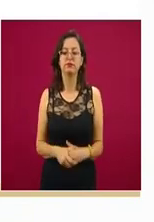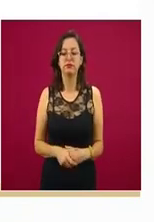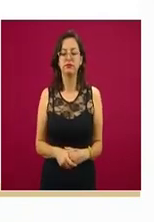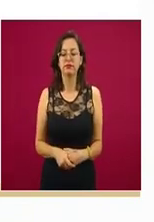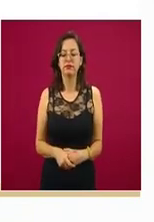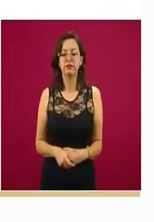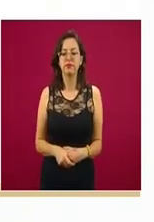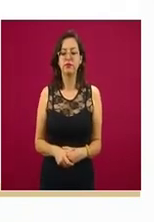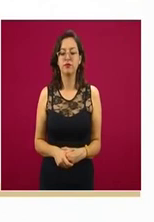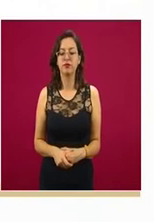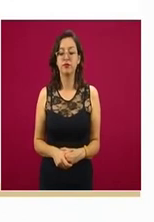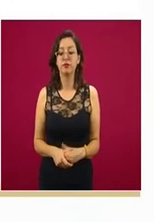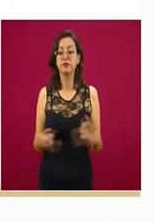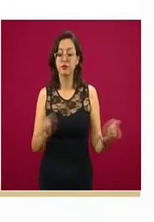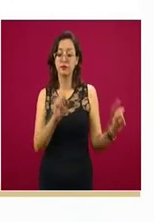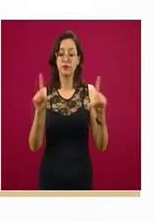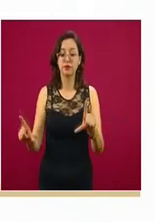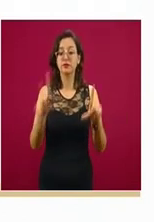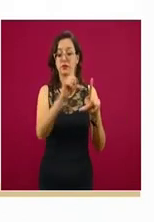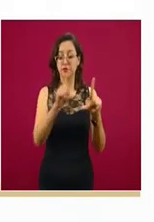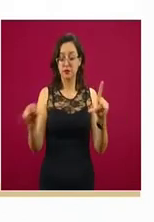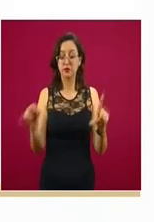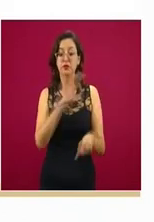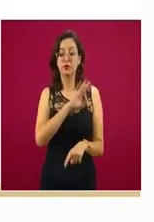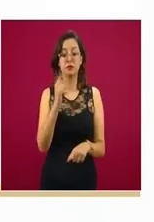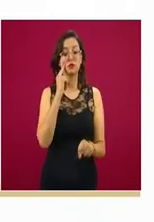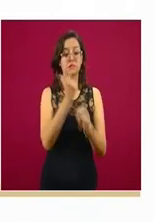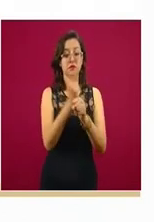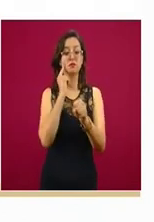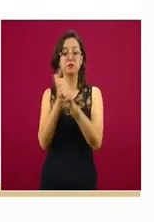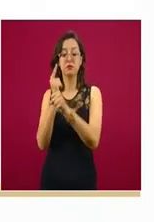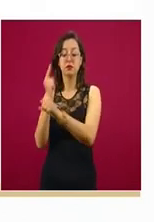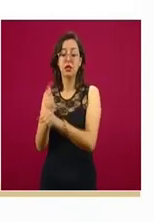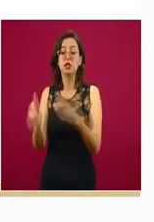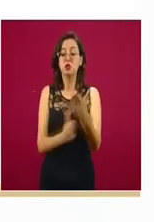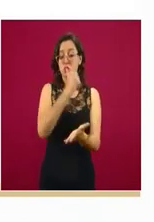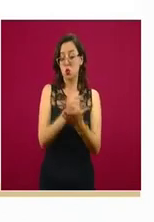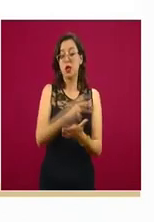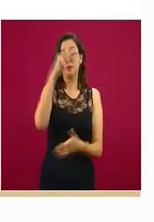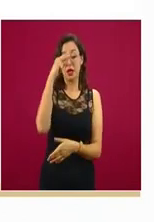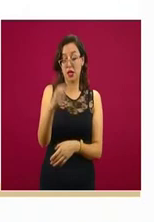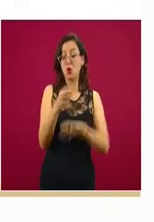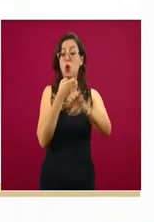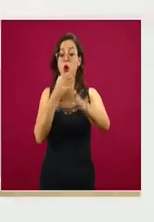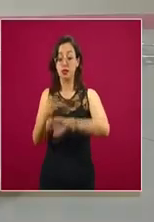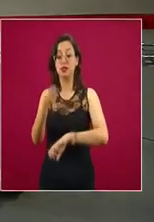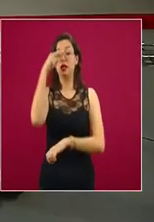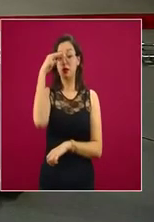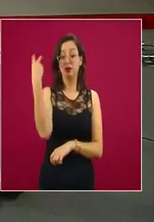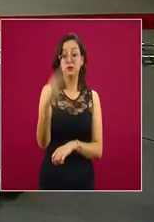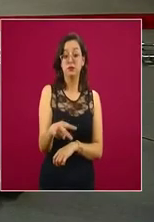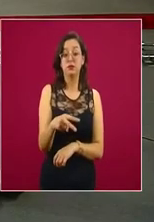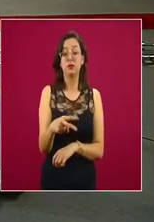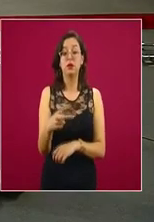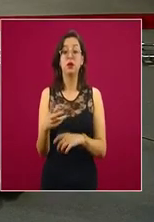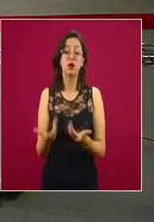en México. Y si lo vemos en la gráfica de barras, podemos identificar que la Ciudad de México y el Estado de México, en su